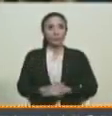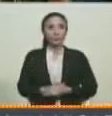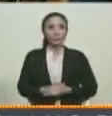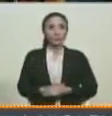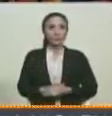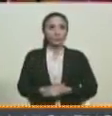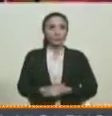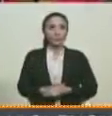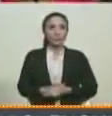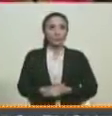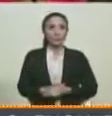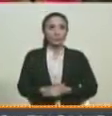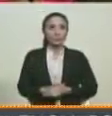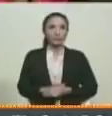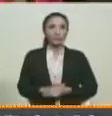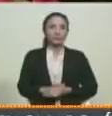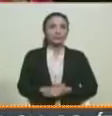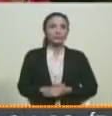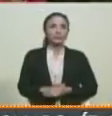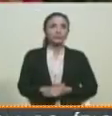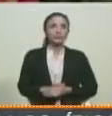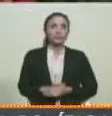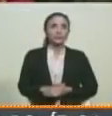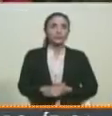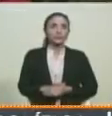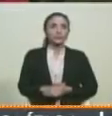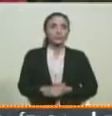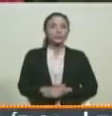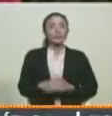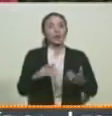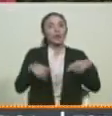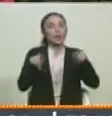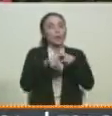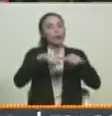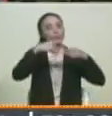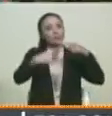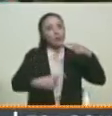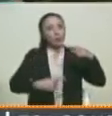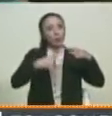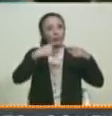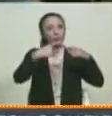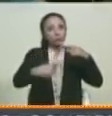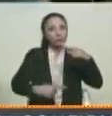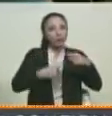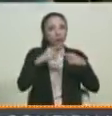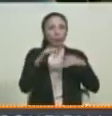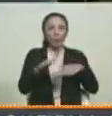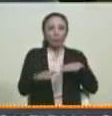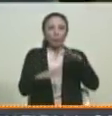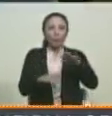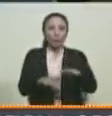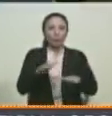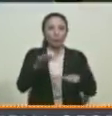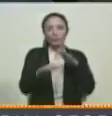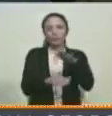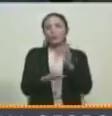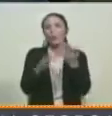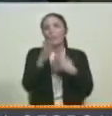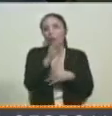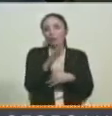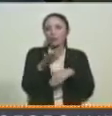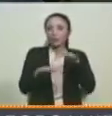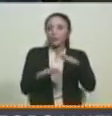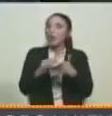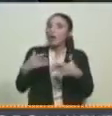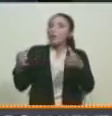Y en ese sentido, la jornada, el ciclo, este primer ciclo de diálogo con todos los sectores. A veces hay compañeros